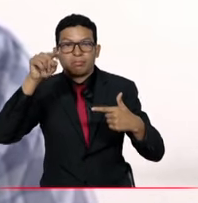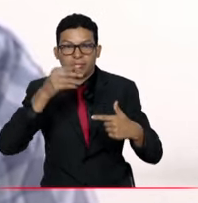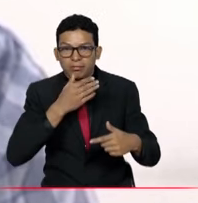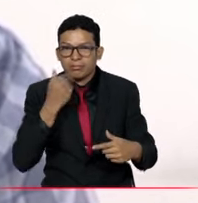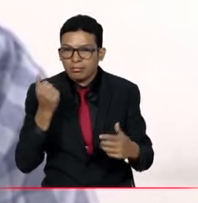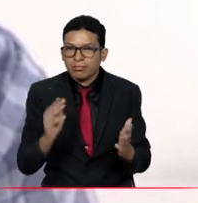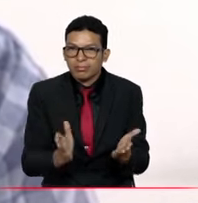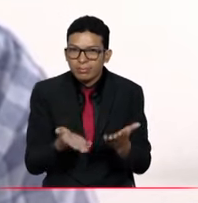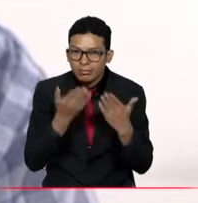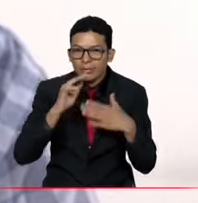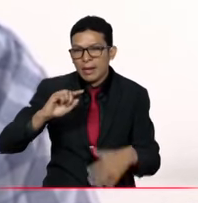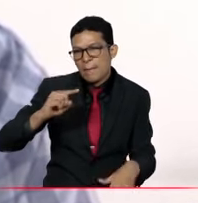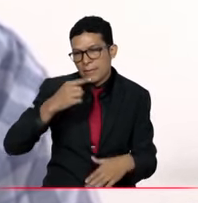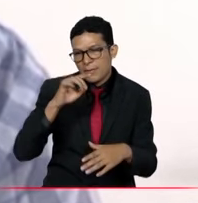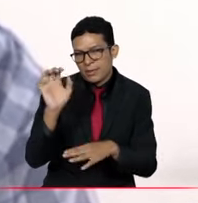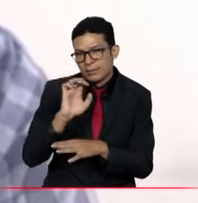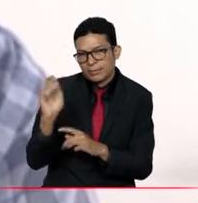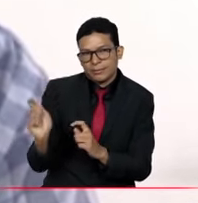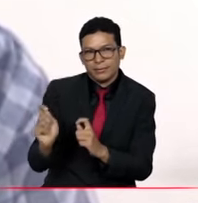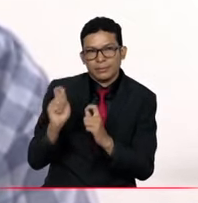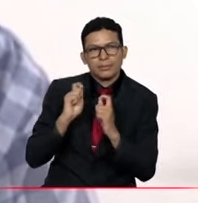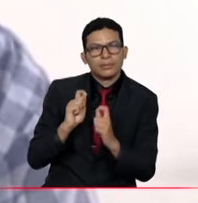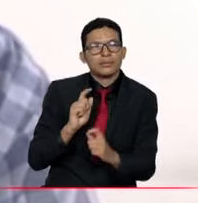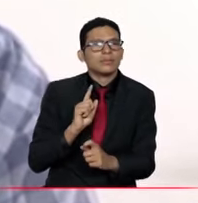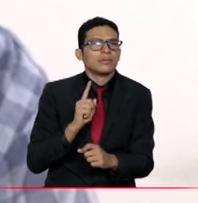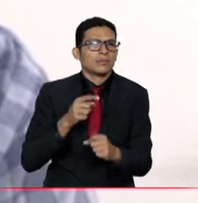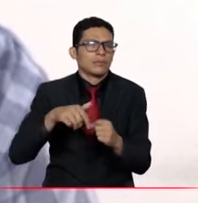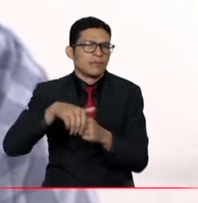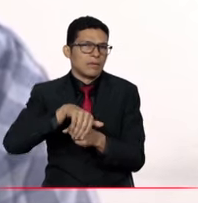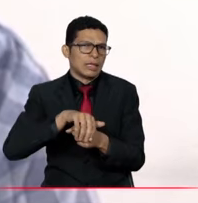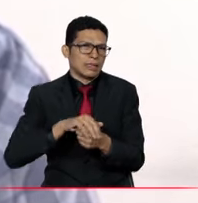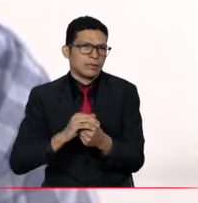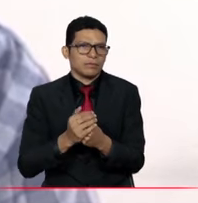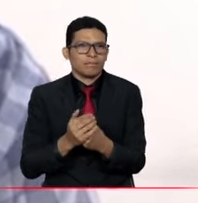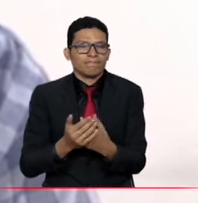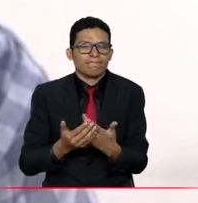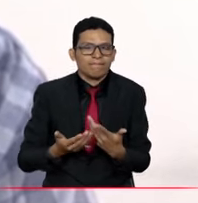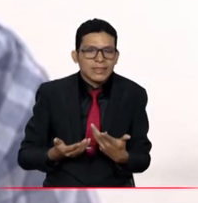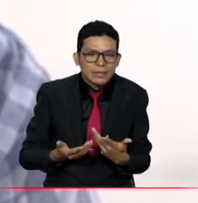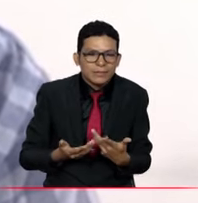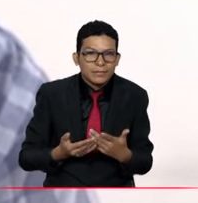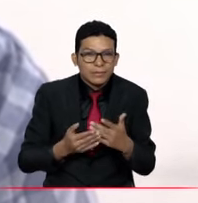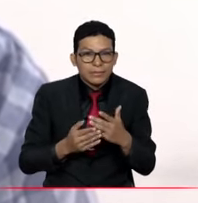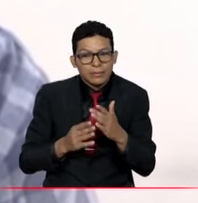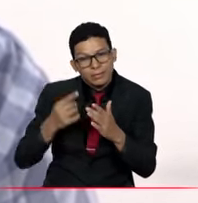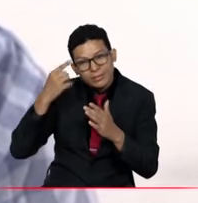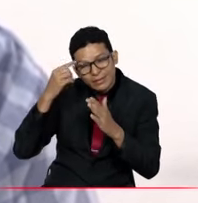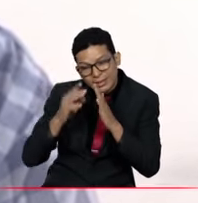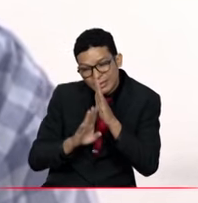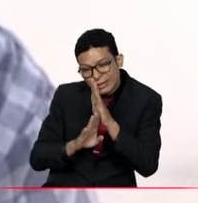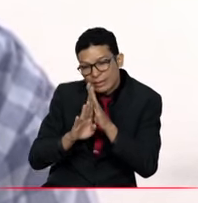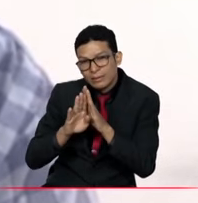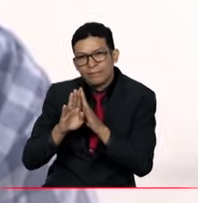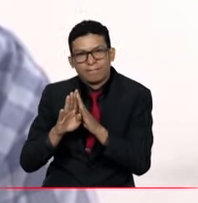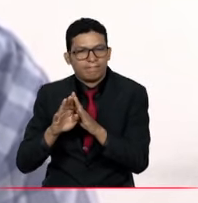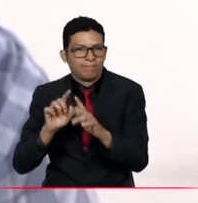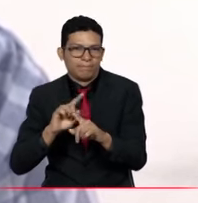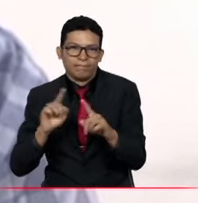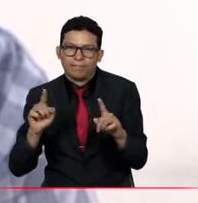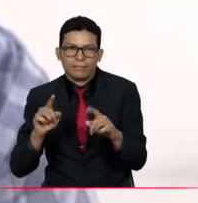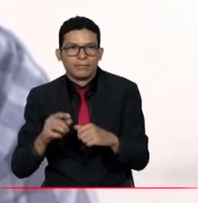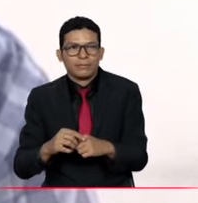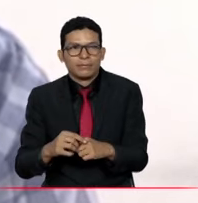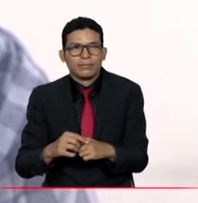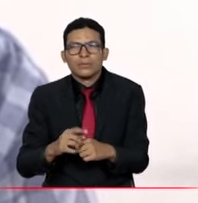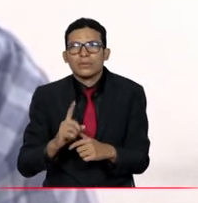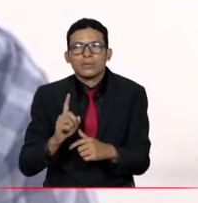desde el 1 de enero, habían unas situaciones que no de pronto podemos dejar que avancen, unas situaciones de